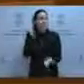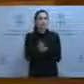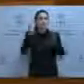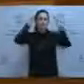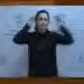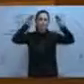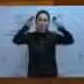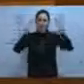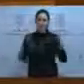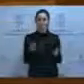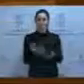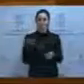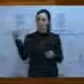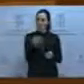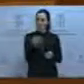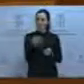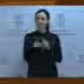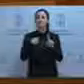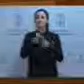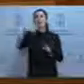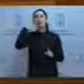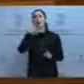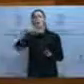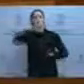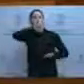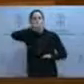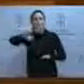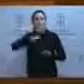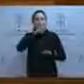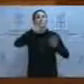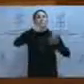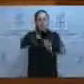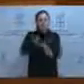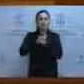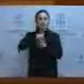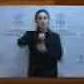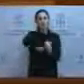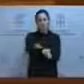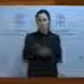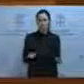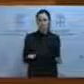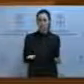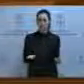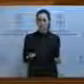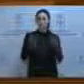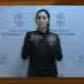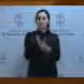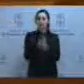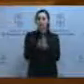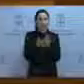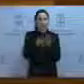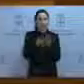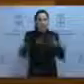formación y apostar por la juventud, que a fin de cuentas es apostar por el futuro y apostar por el